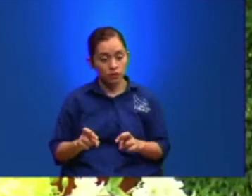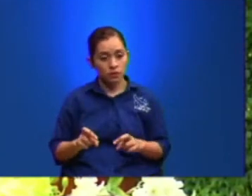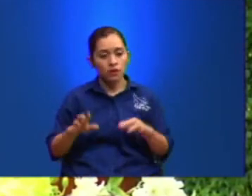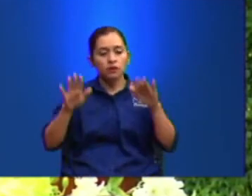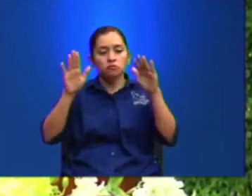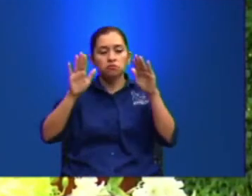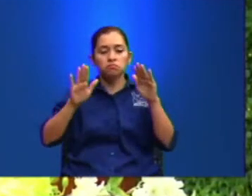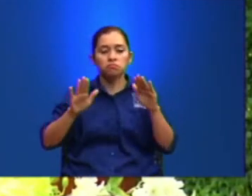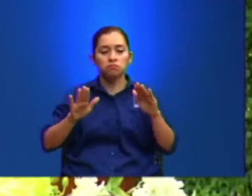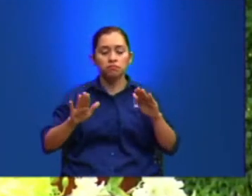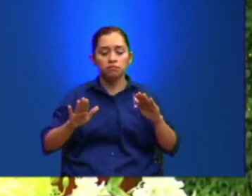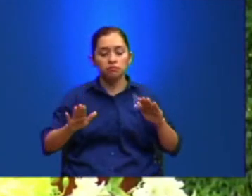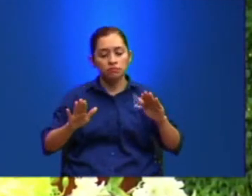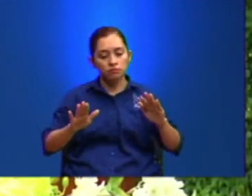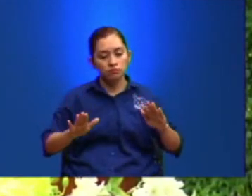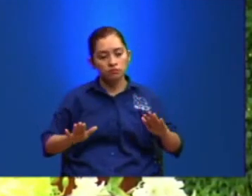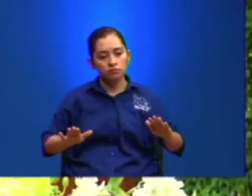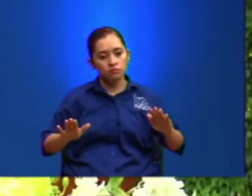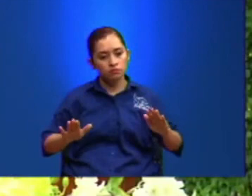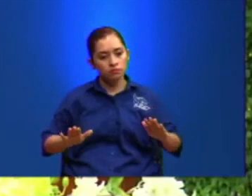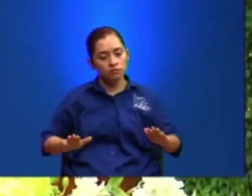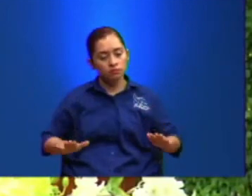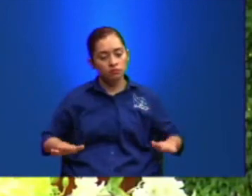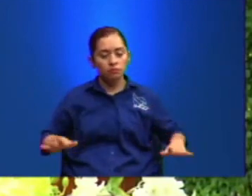así se durmieron